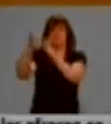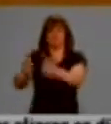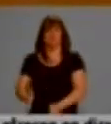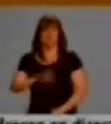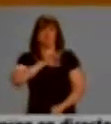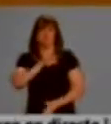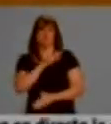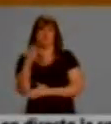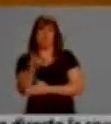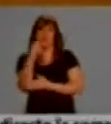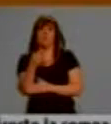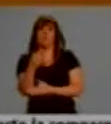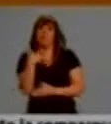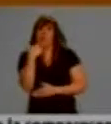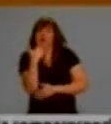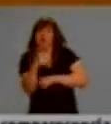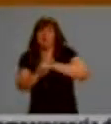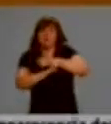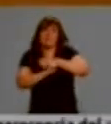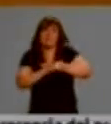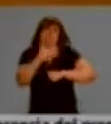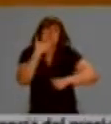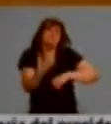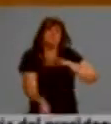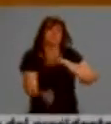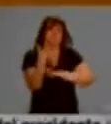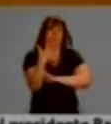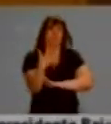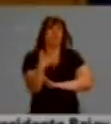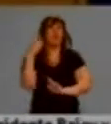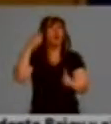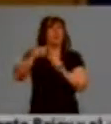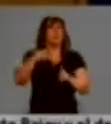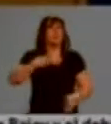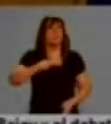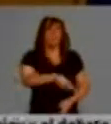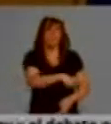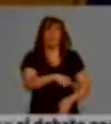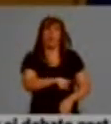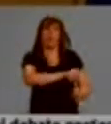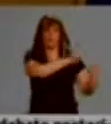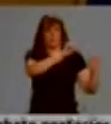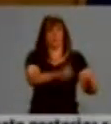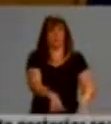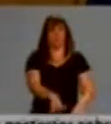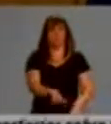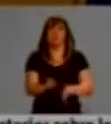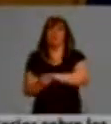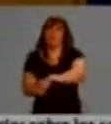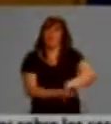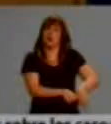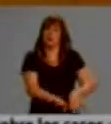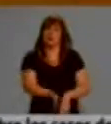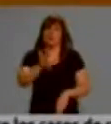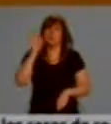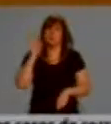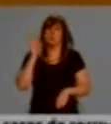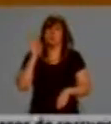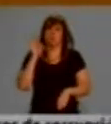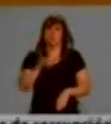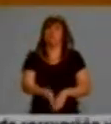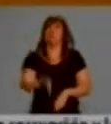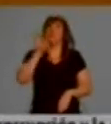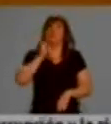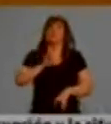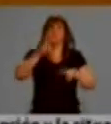en ninguna otra estrategia, si existiera, de provocar su dimisión al margen de las decisiones de este Parlamento.